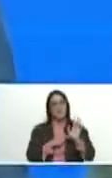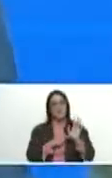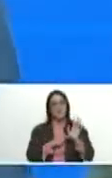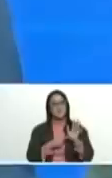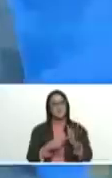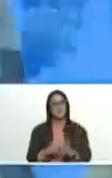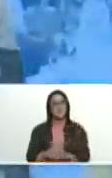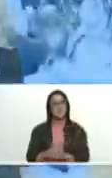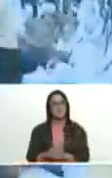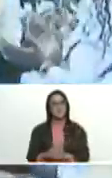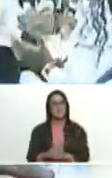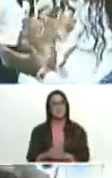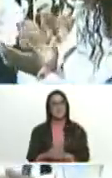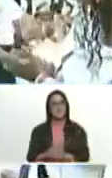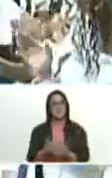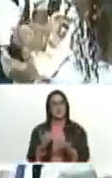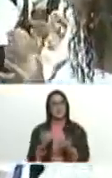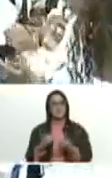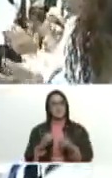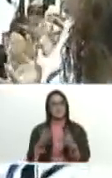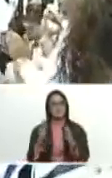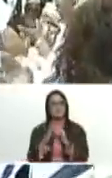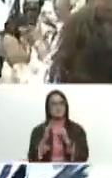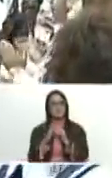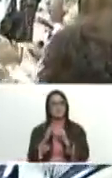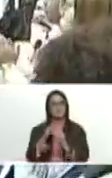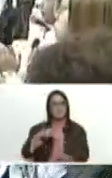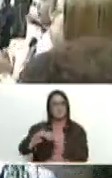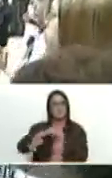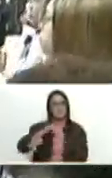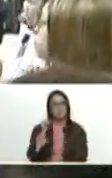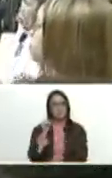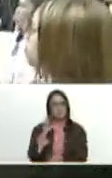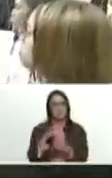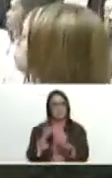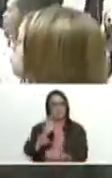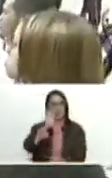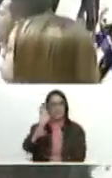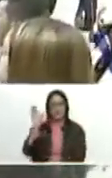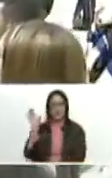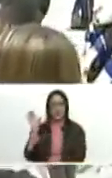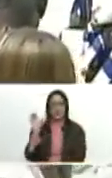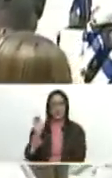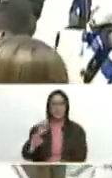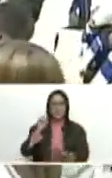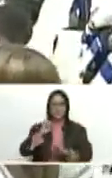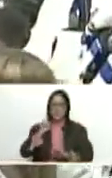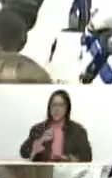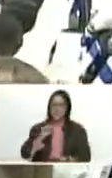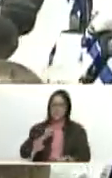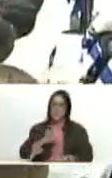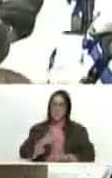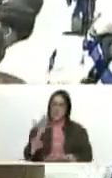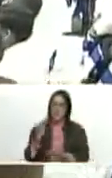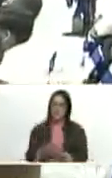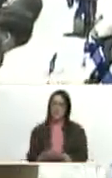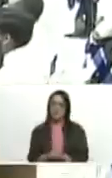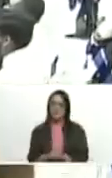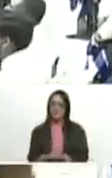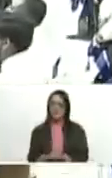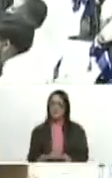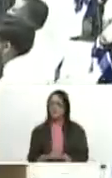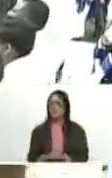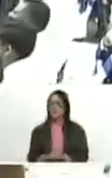ejecute y tengan vivienda nuestros policías en todos los estados del país. Claro que podemos. Vamos a